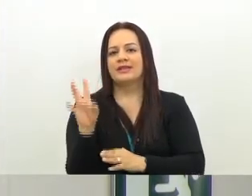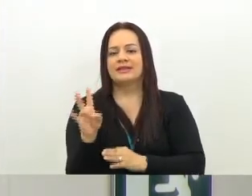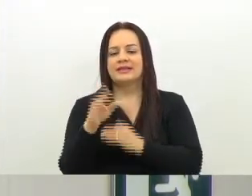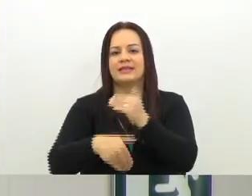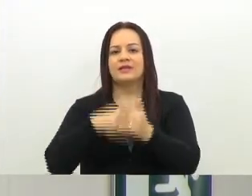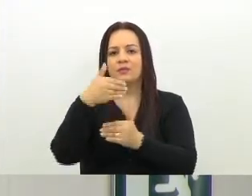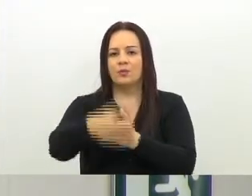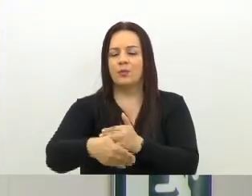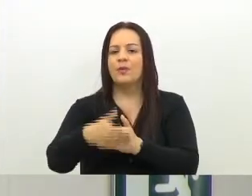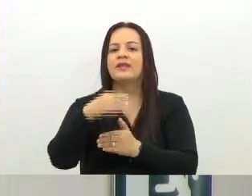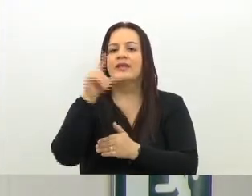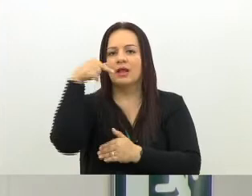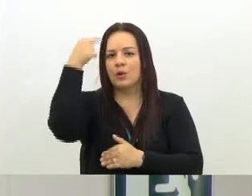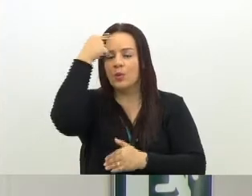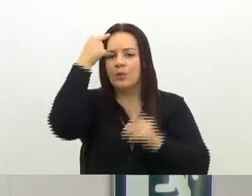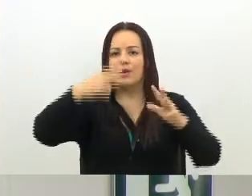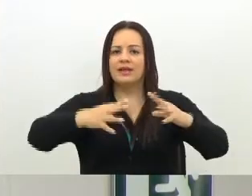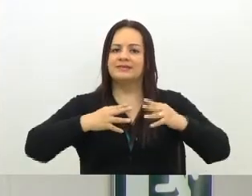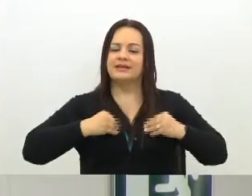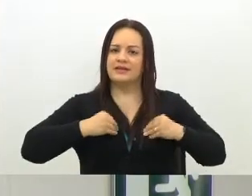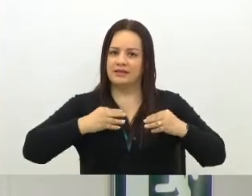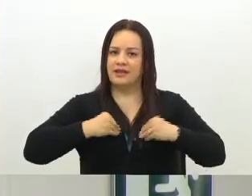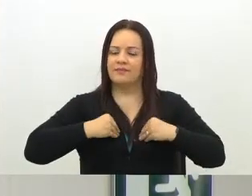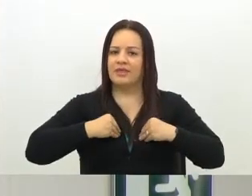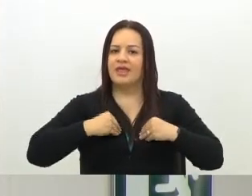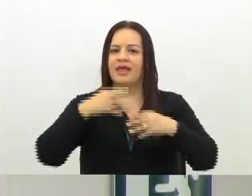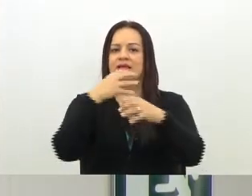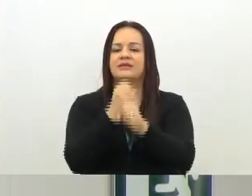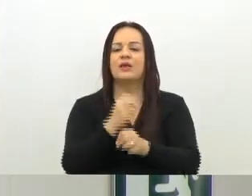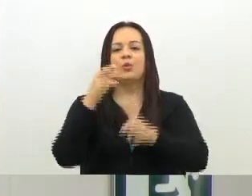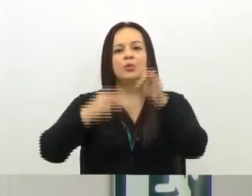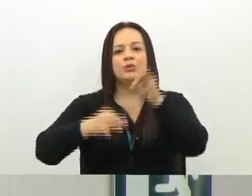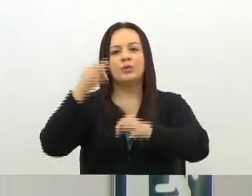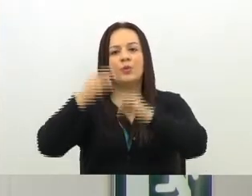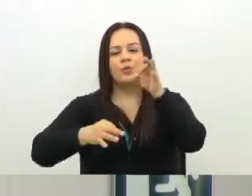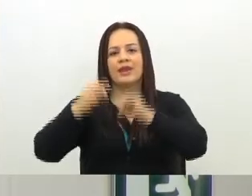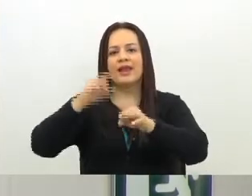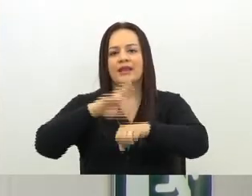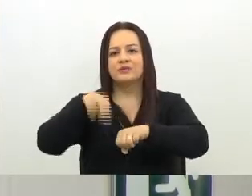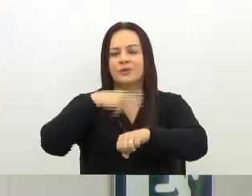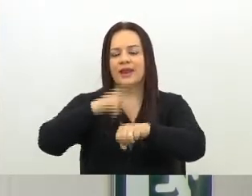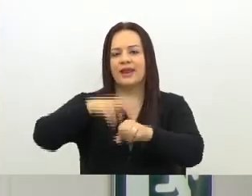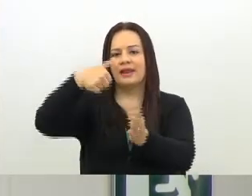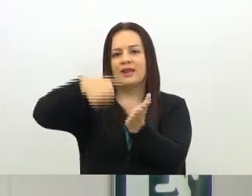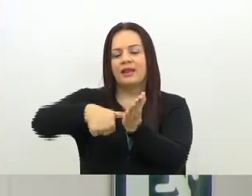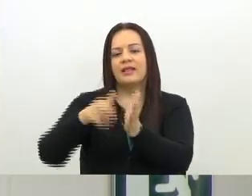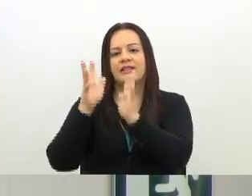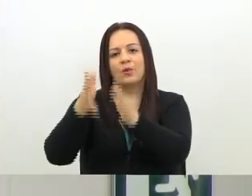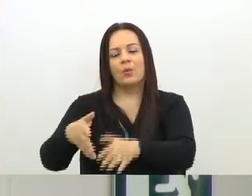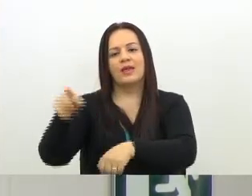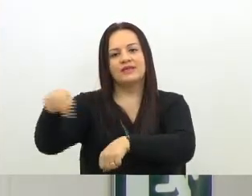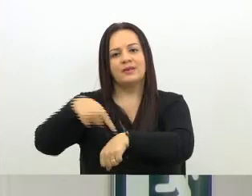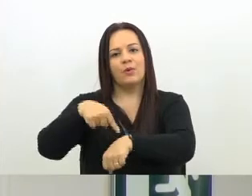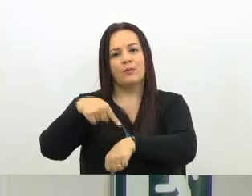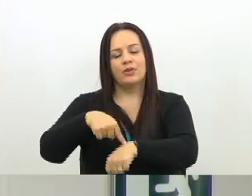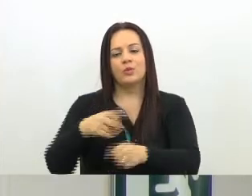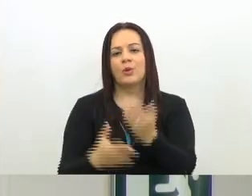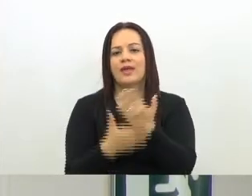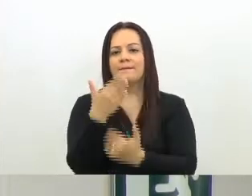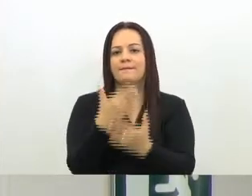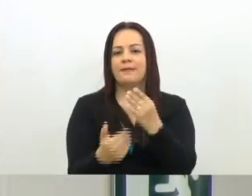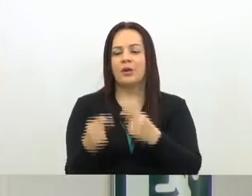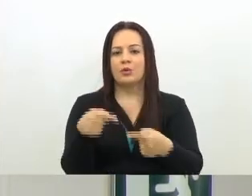de que el gobierno accediera a crear un Tribunal Nacional Electoral que dejó en aquel entonces en manos de la oposición.